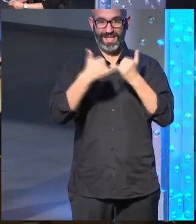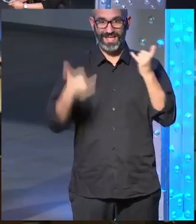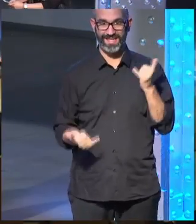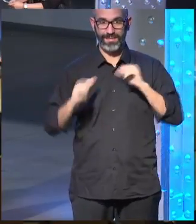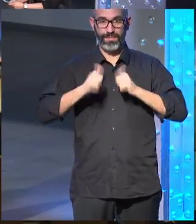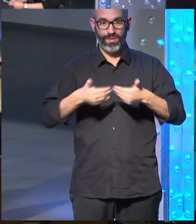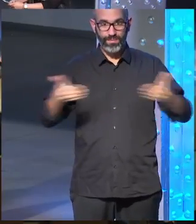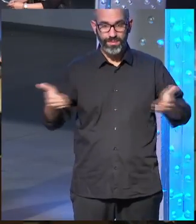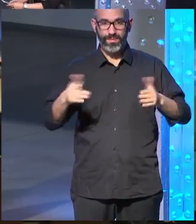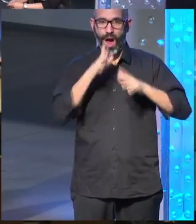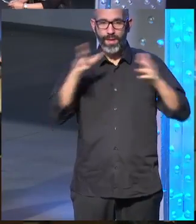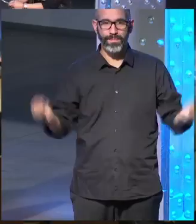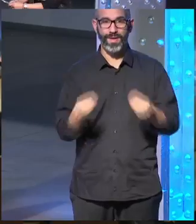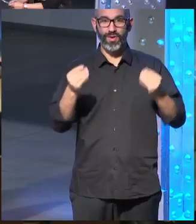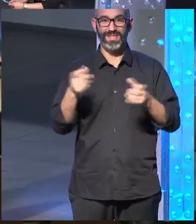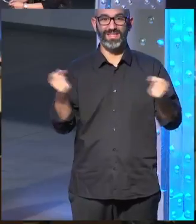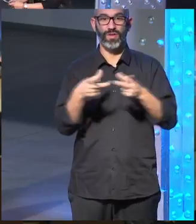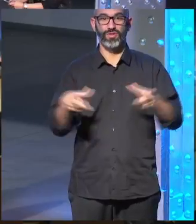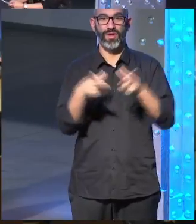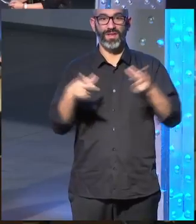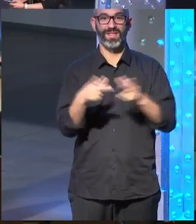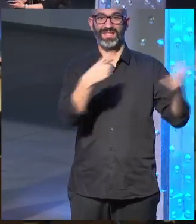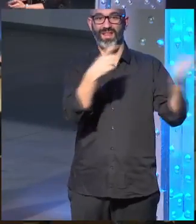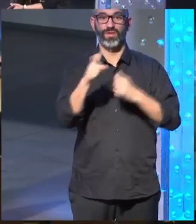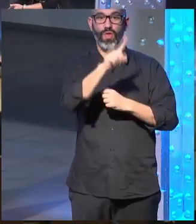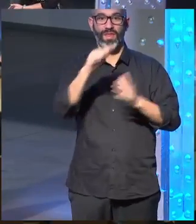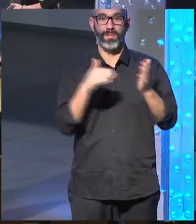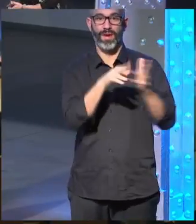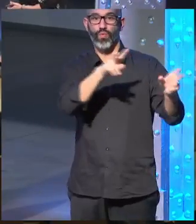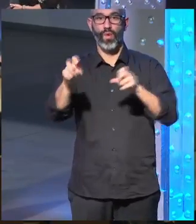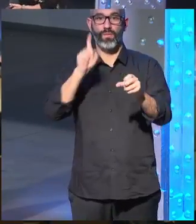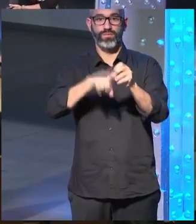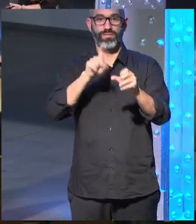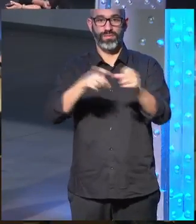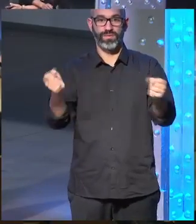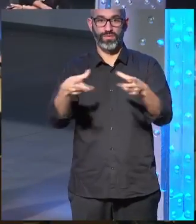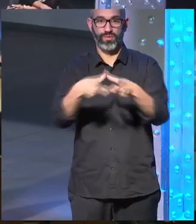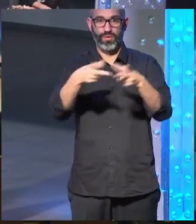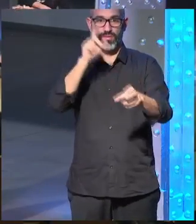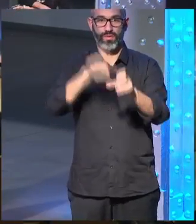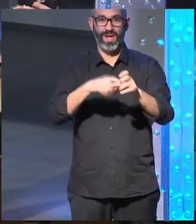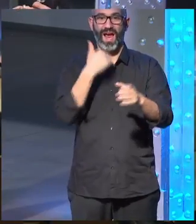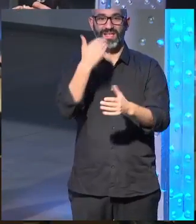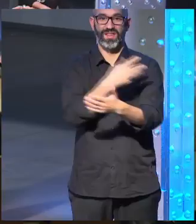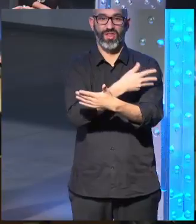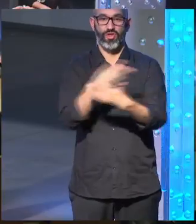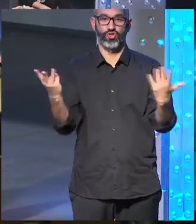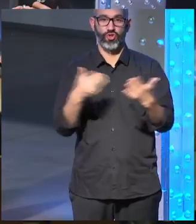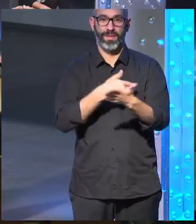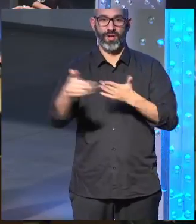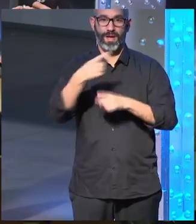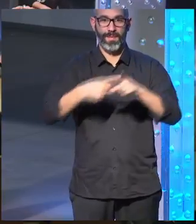Social ha tenido 611.146 nuevos afiliados. Estamos ya en casi 18 millones y medio de